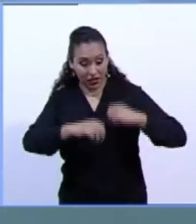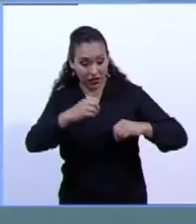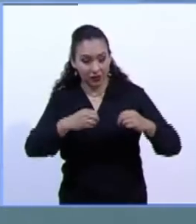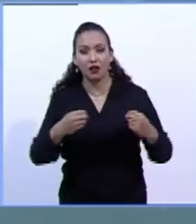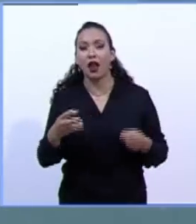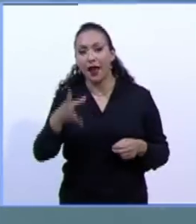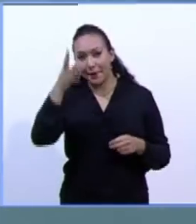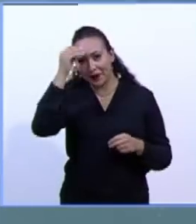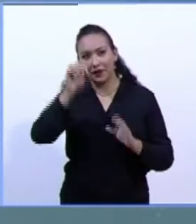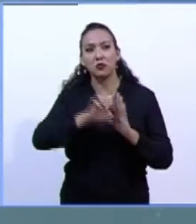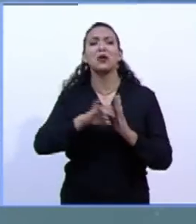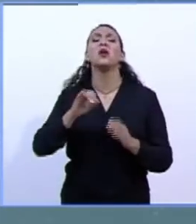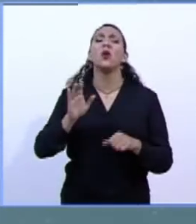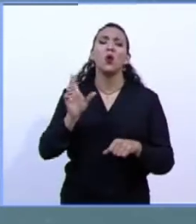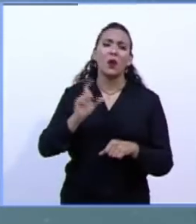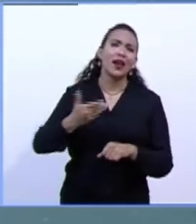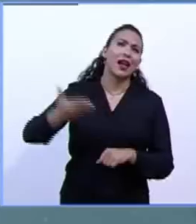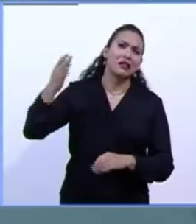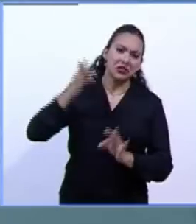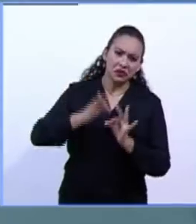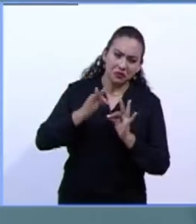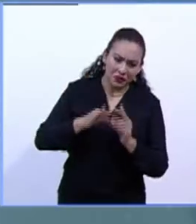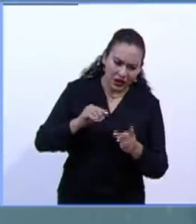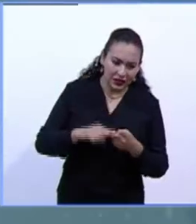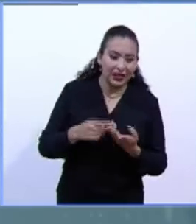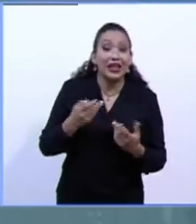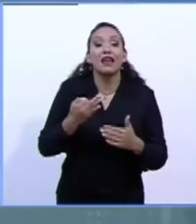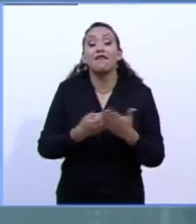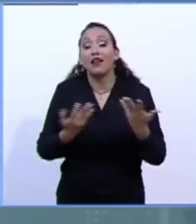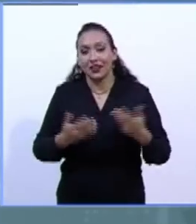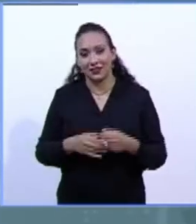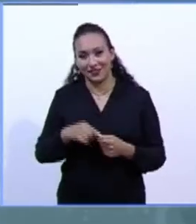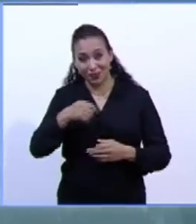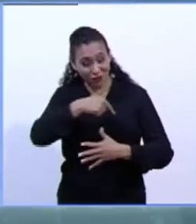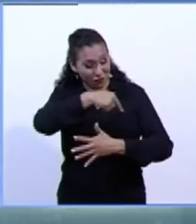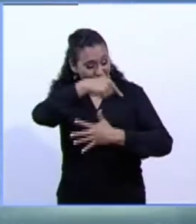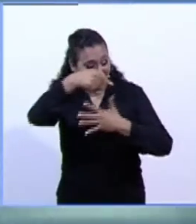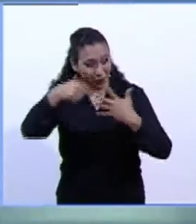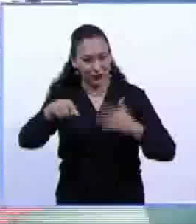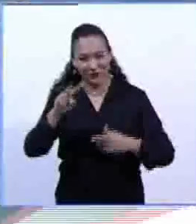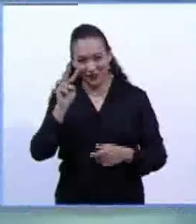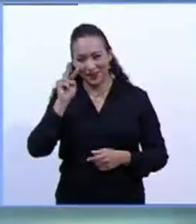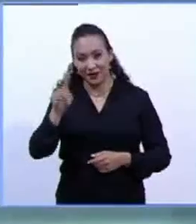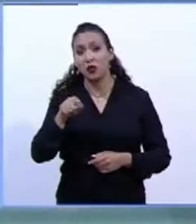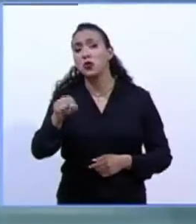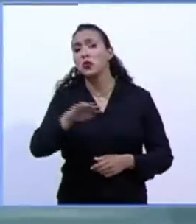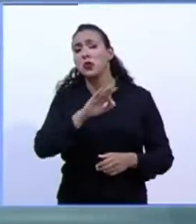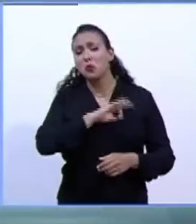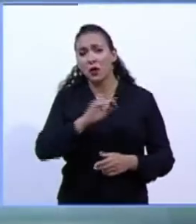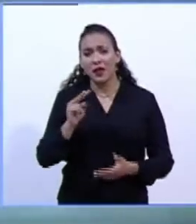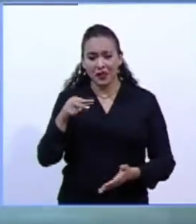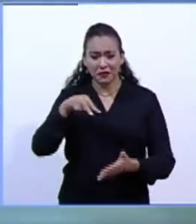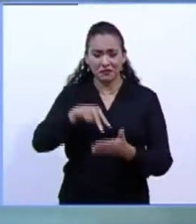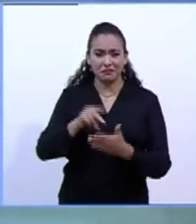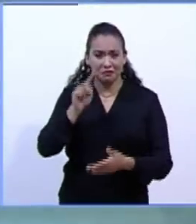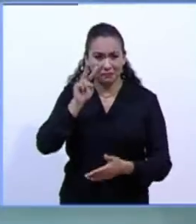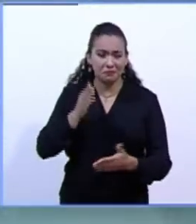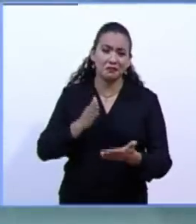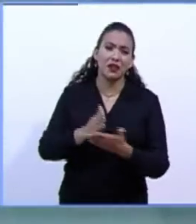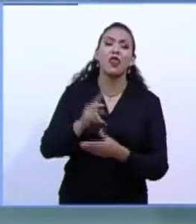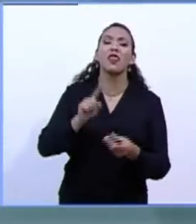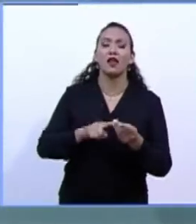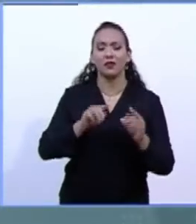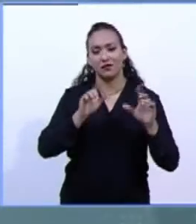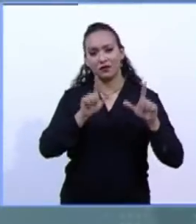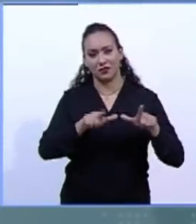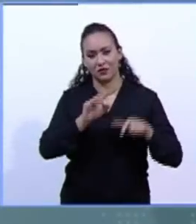los compromisos cumplidos y acciones pendientes. Podrá también solicitar su acceso de manera presencial o virtual en el sitio